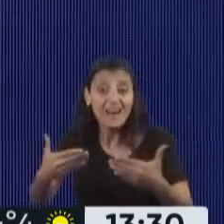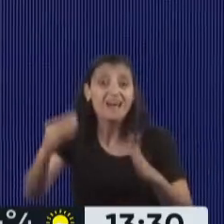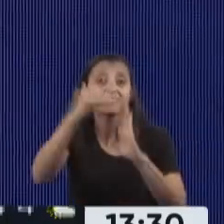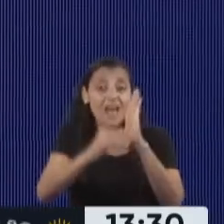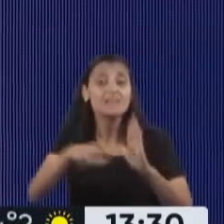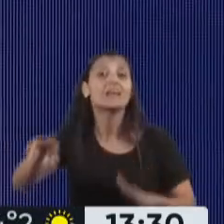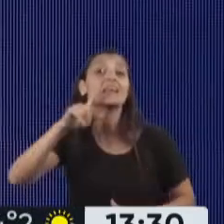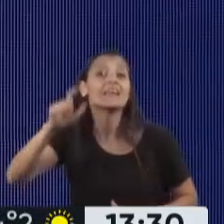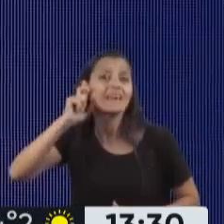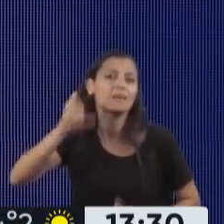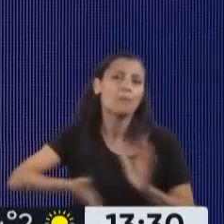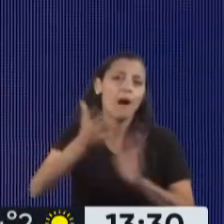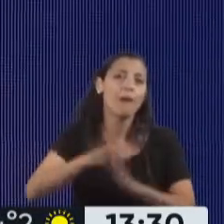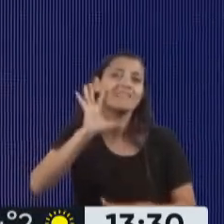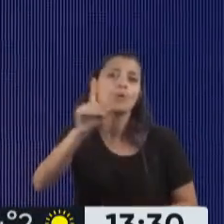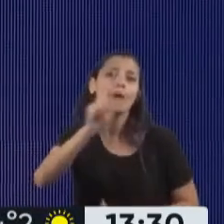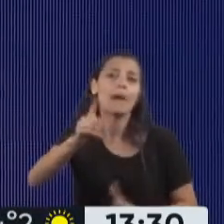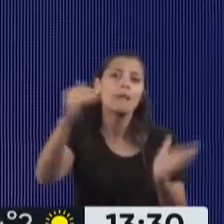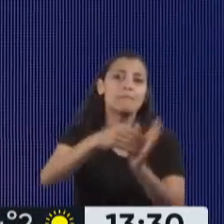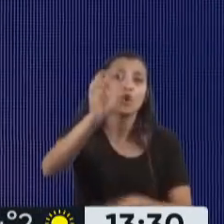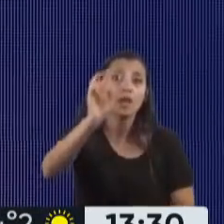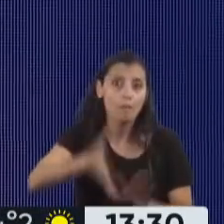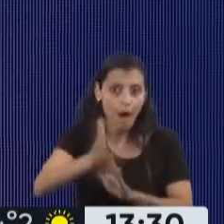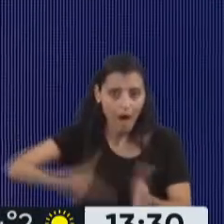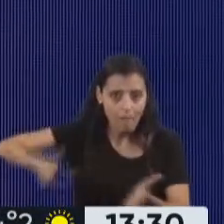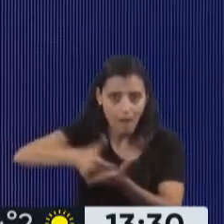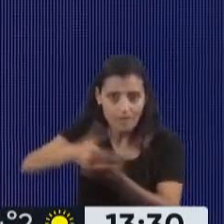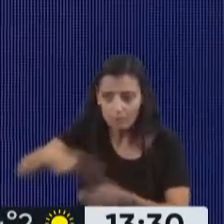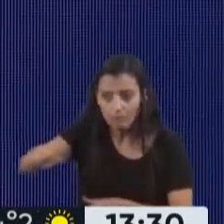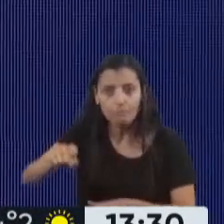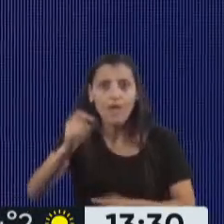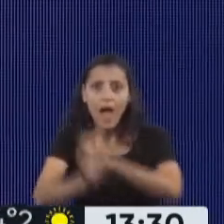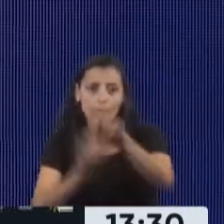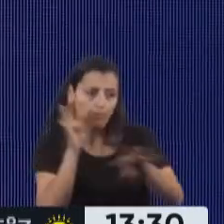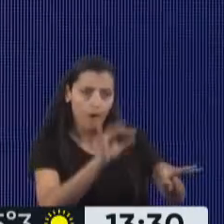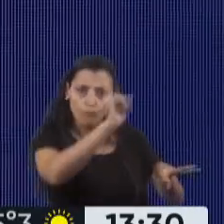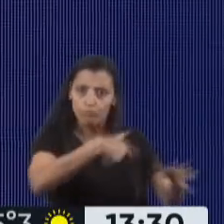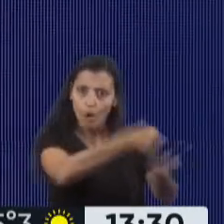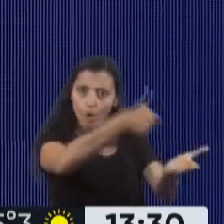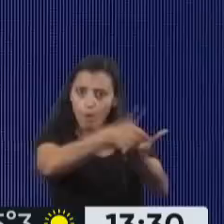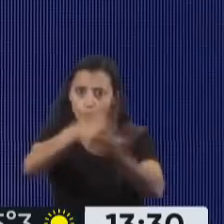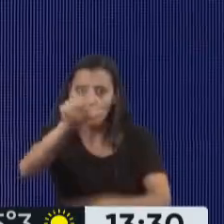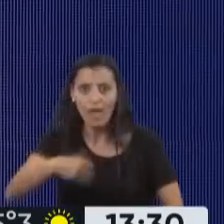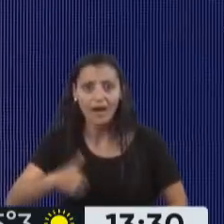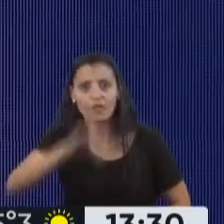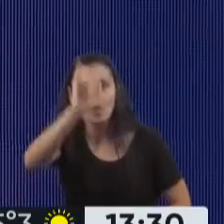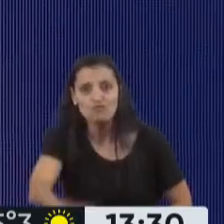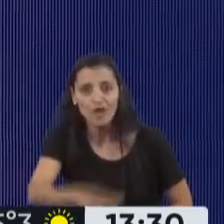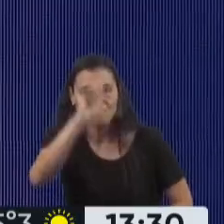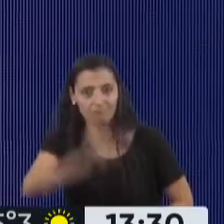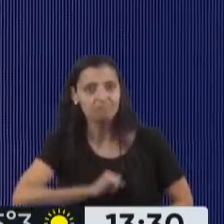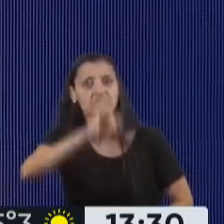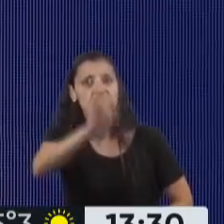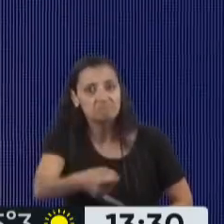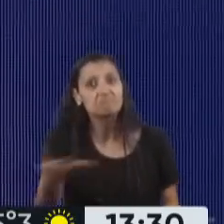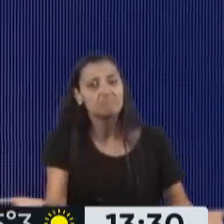50.000 millones de dólares de inversiones y muchas empresas ya están invirtiendo. Es más, muchas de las empresas